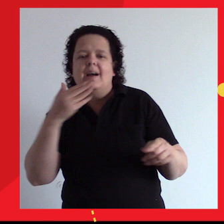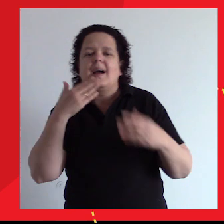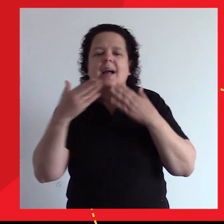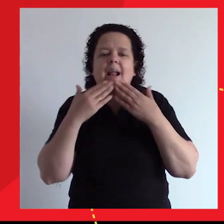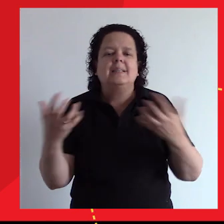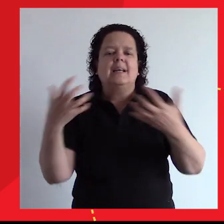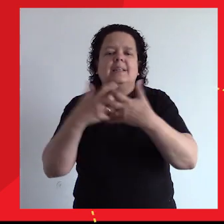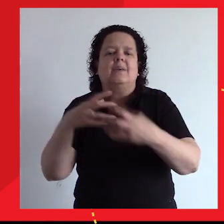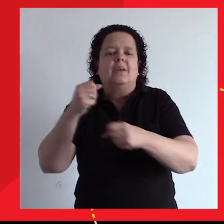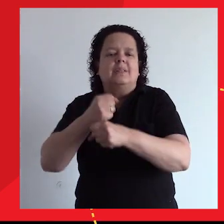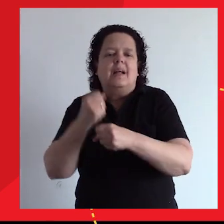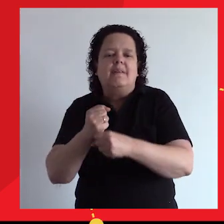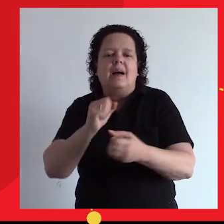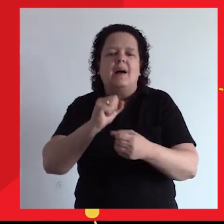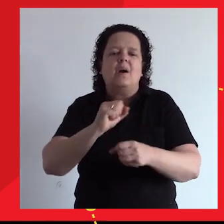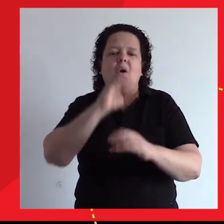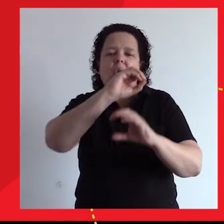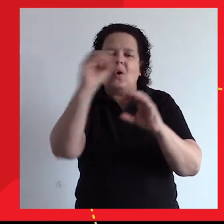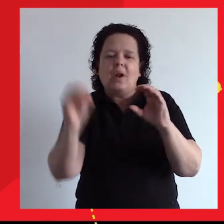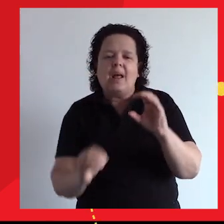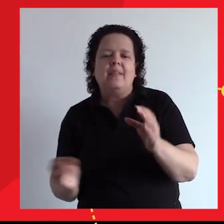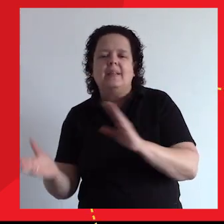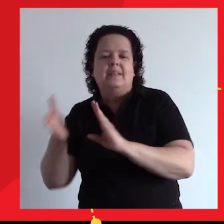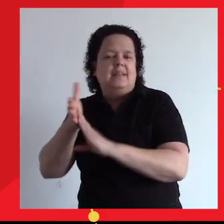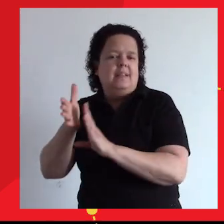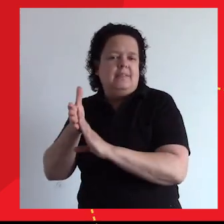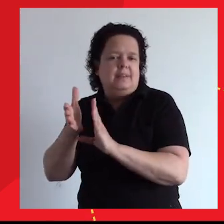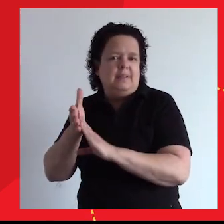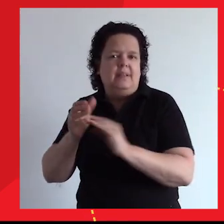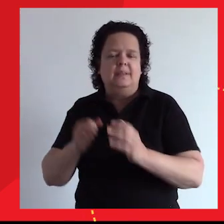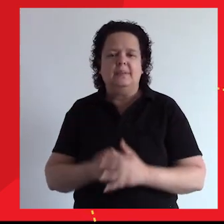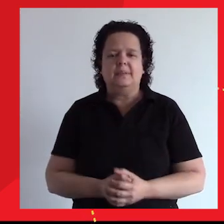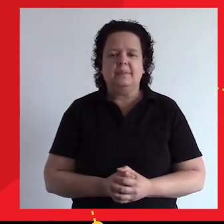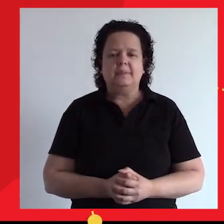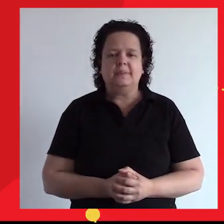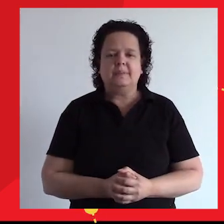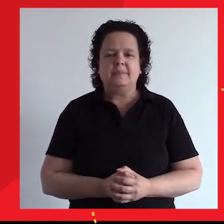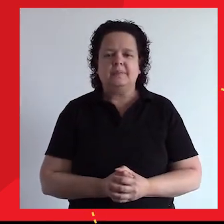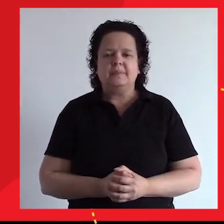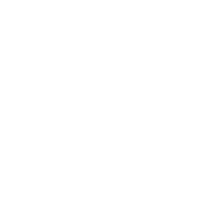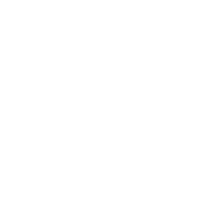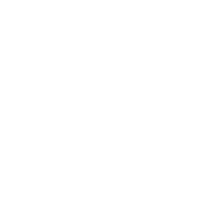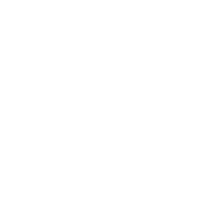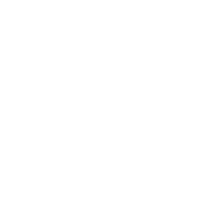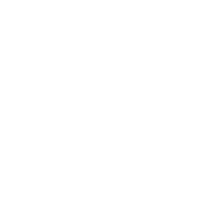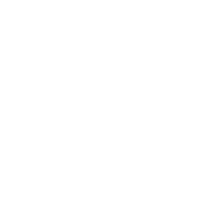realiza gracias al trabajo articulado entre el CONADIS y la Defensoría del Pueblo.